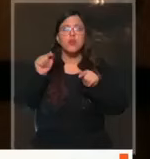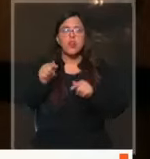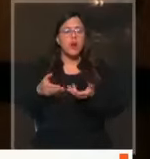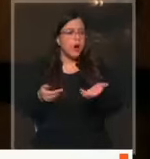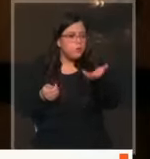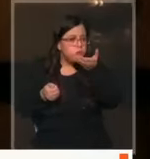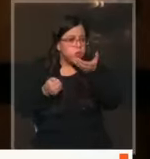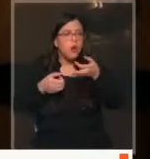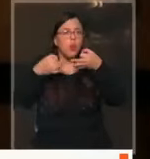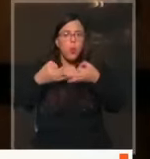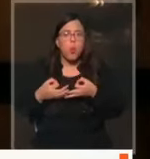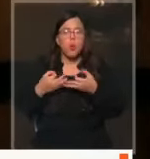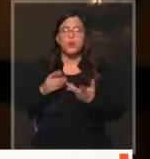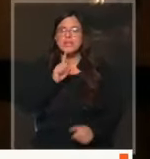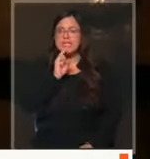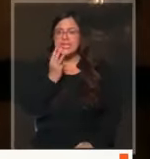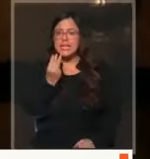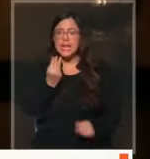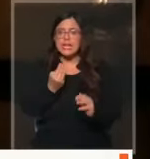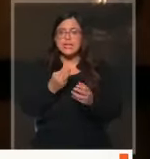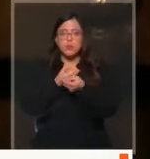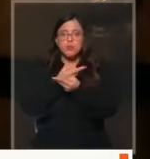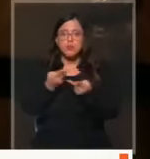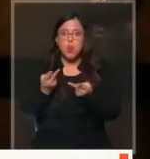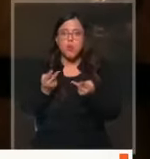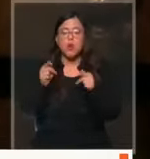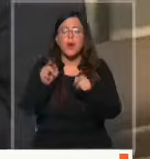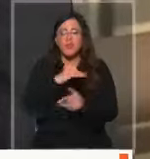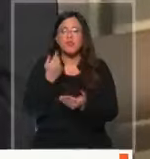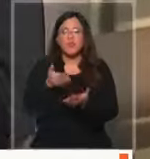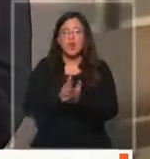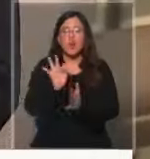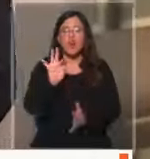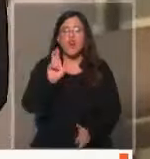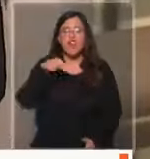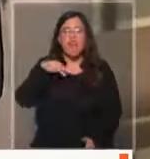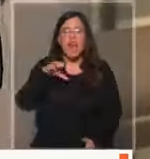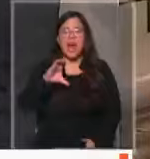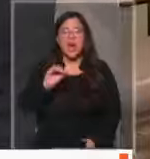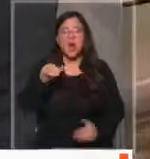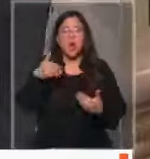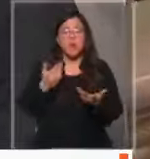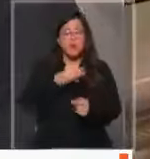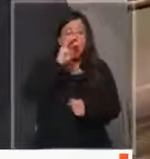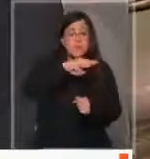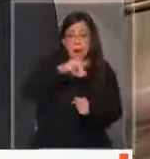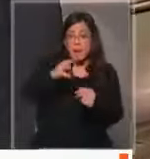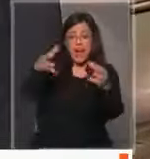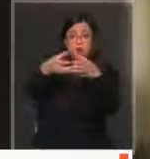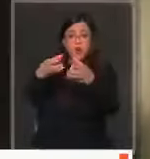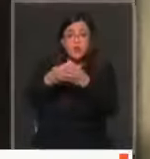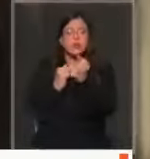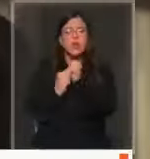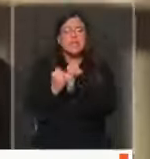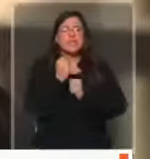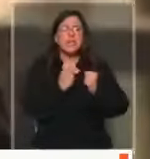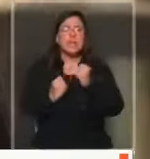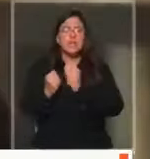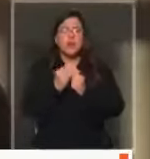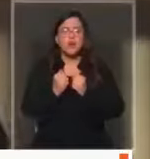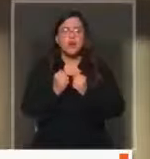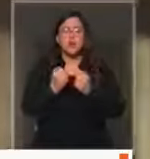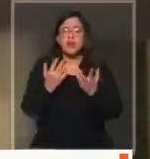este viernes reveló Tele13. Así habría muerto Franco. Por eso todas estas madres están desesperadas. Como